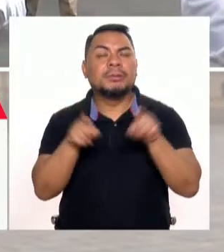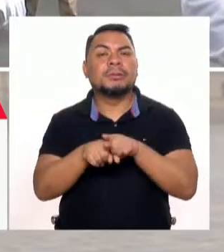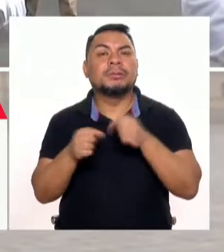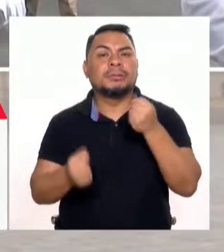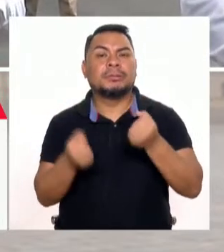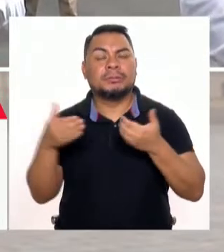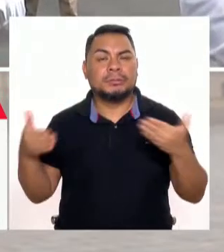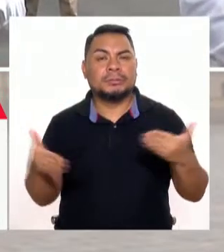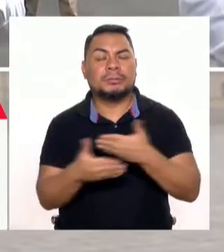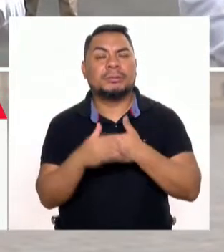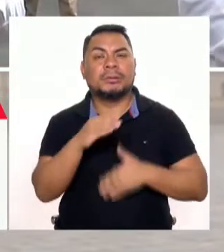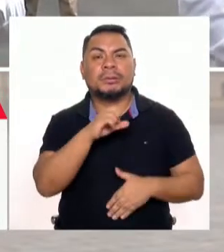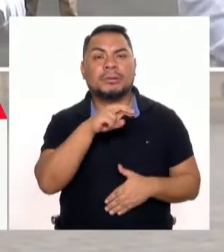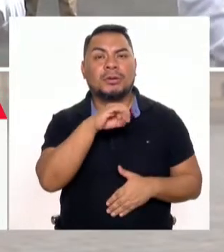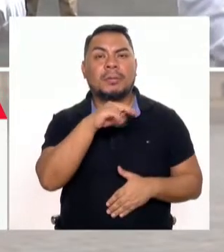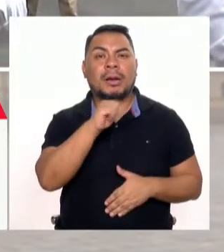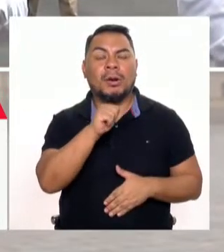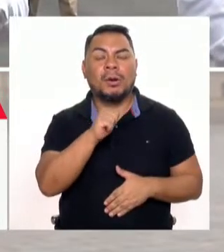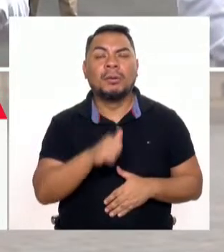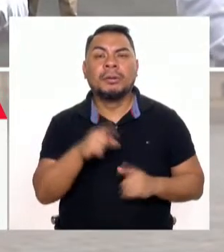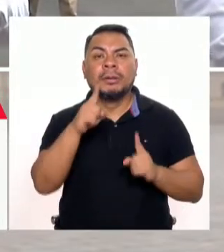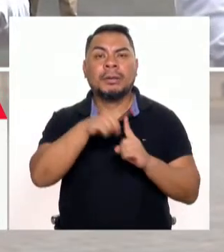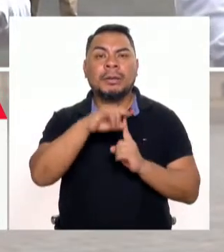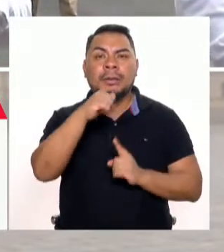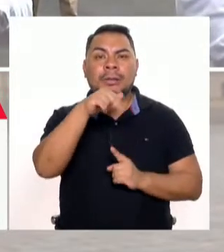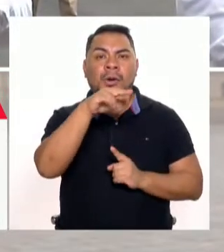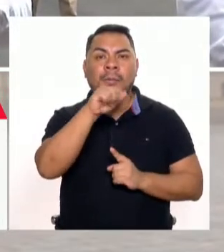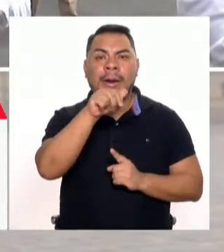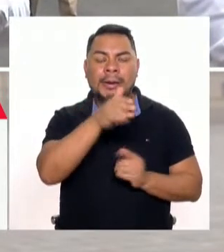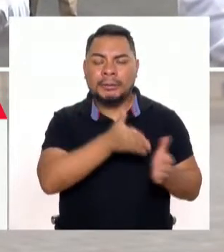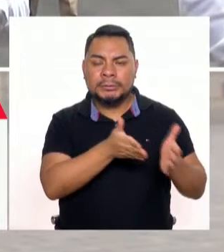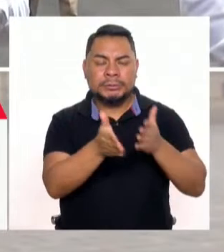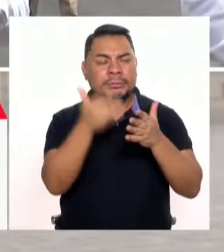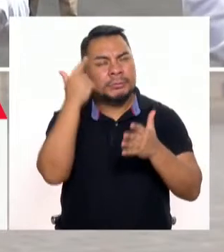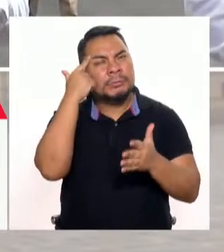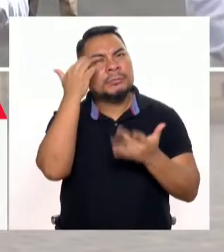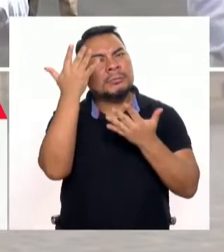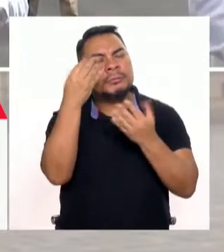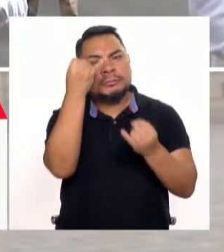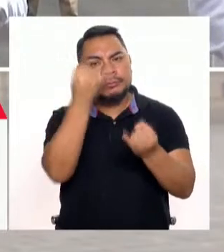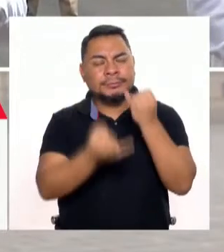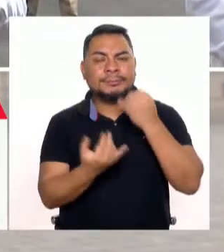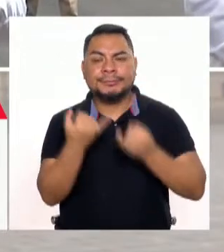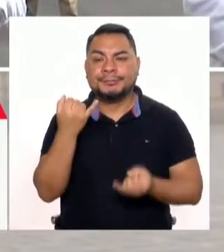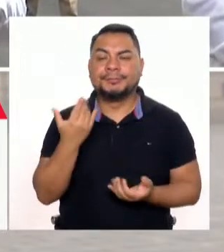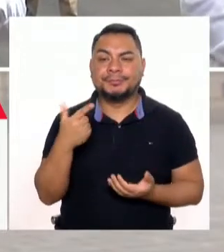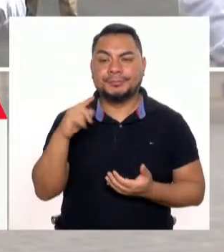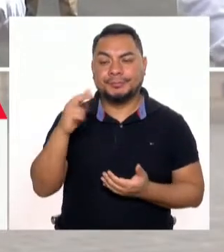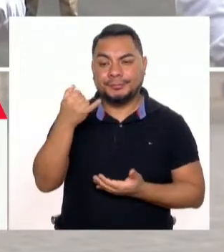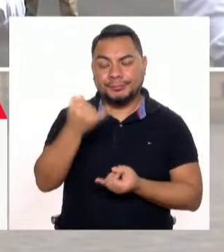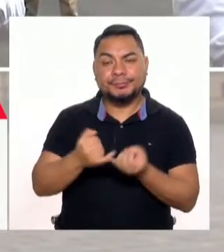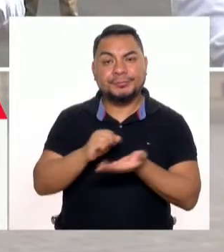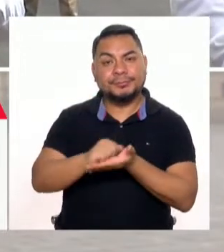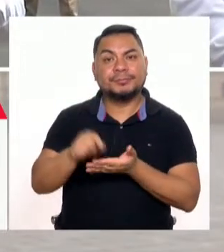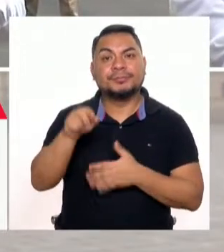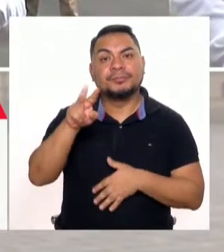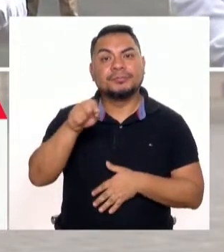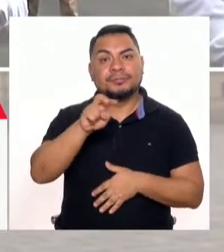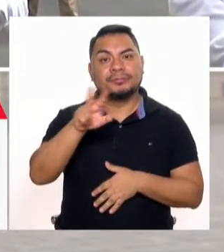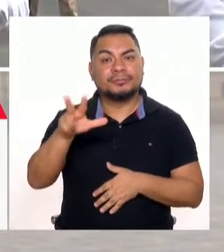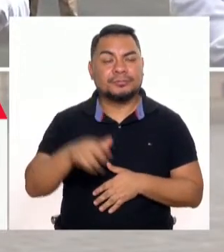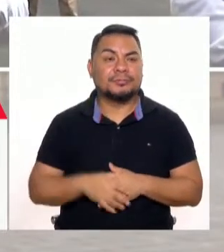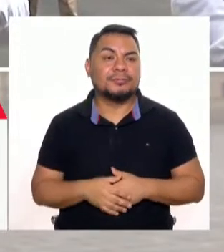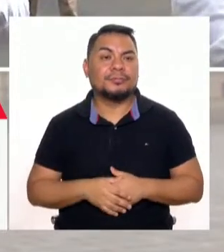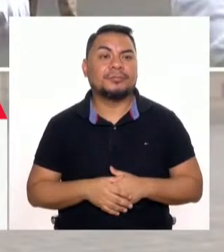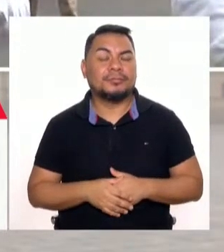carretera cerro de Pasco Tingo María que se estima culminar en el último trimestre del 2023